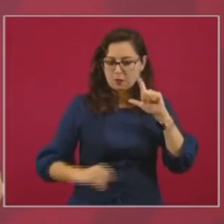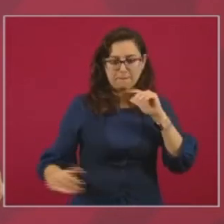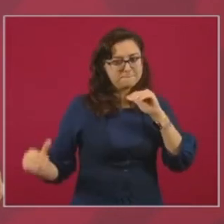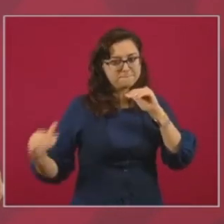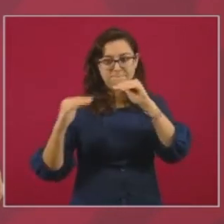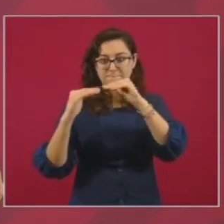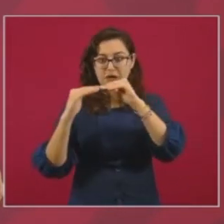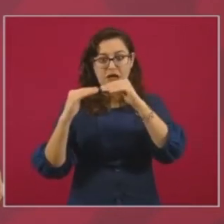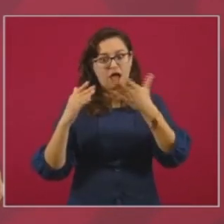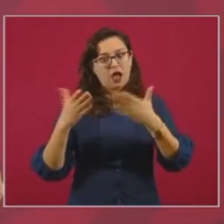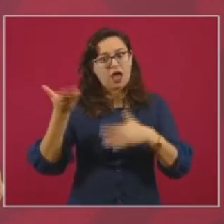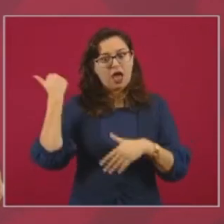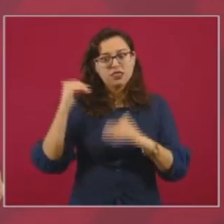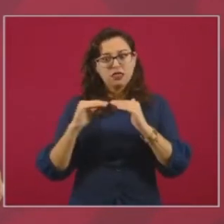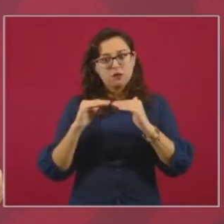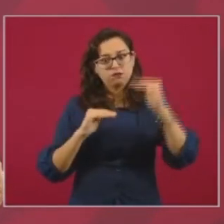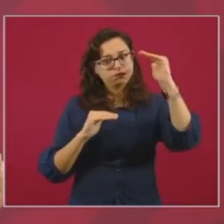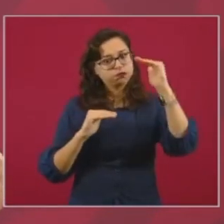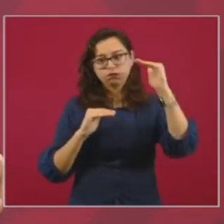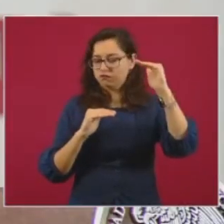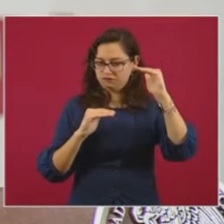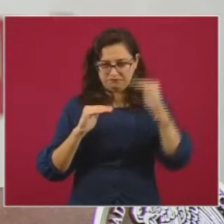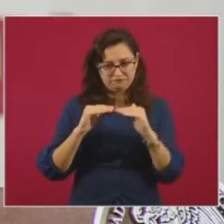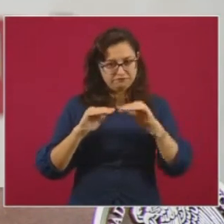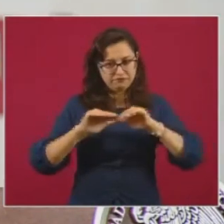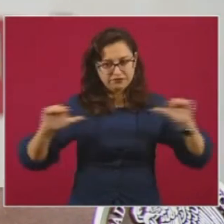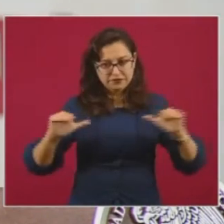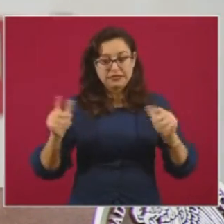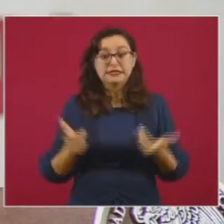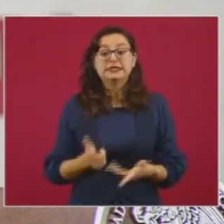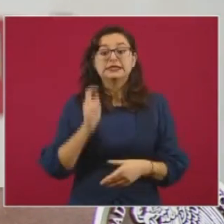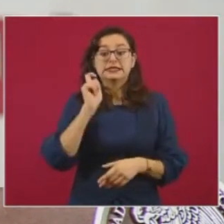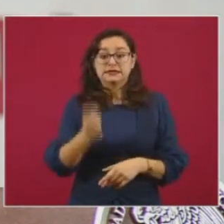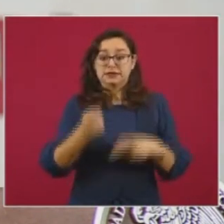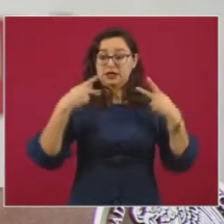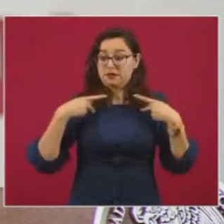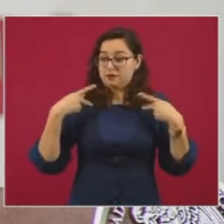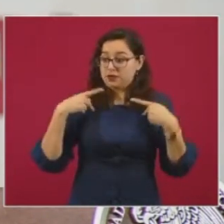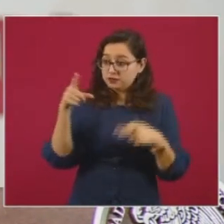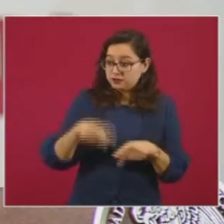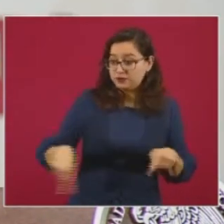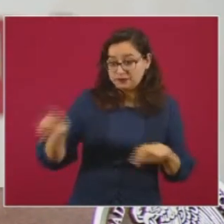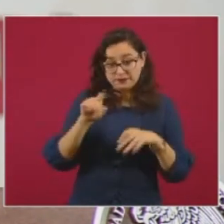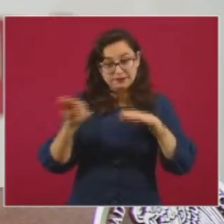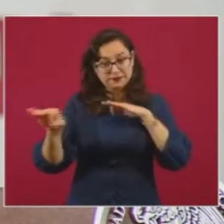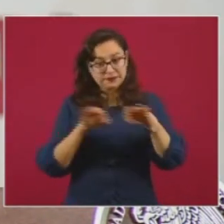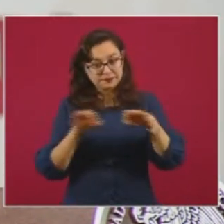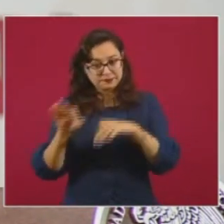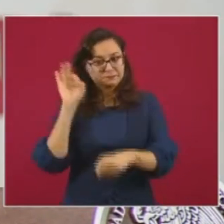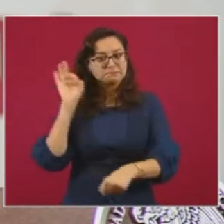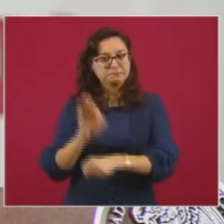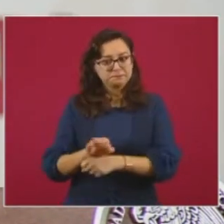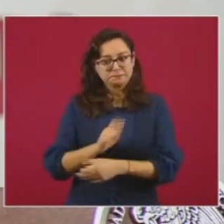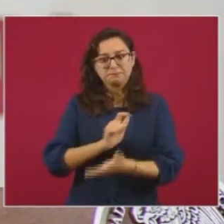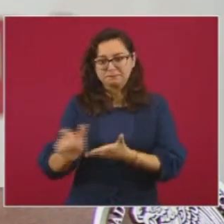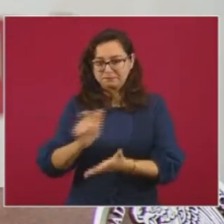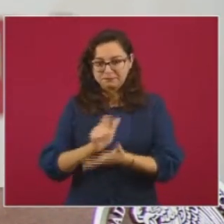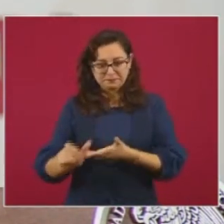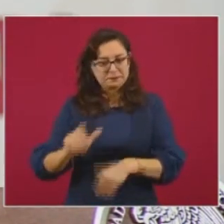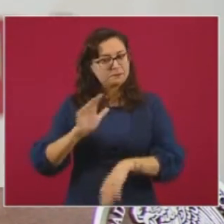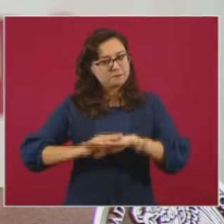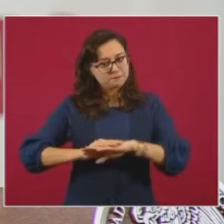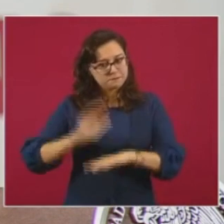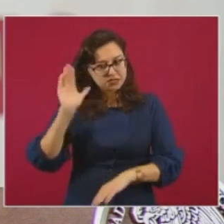Esto significa que el trabajador va a recibir más. Hay que agradecer,